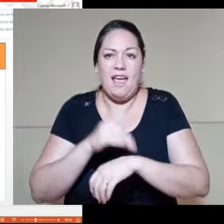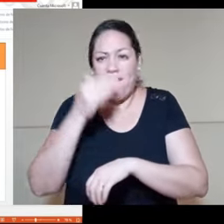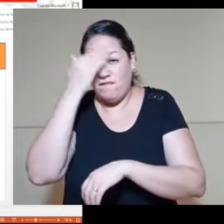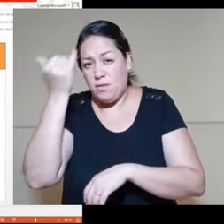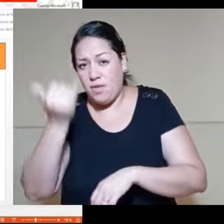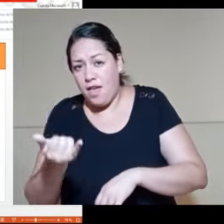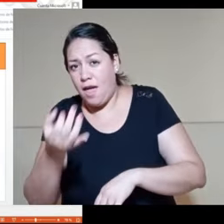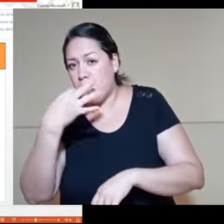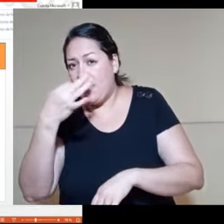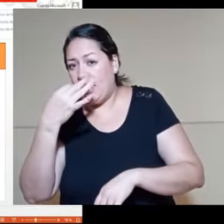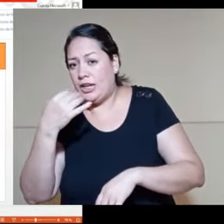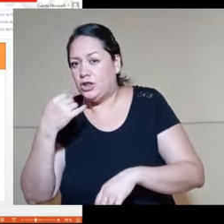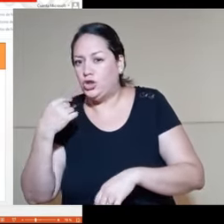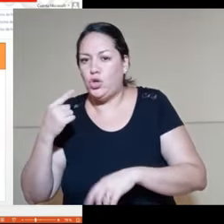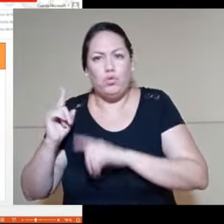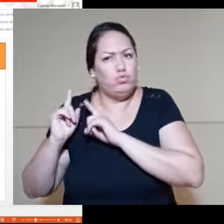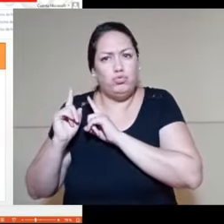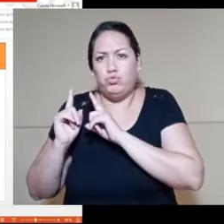tomar